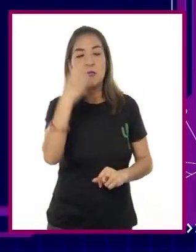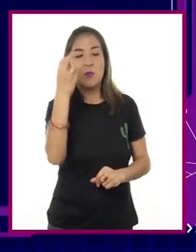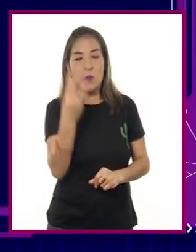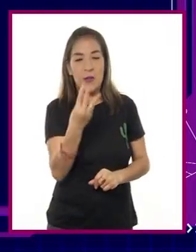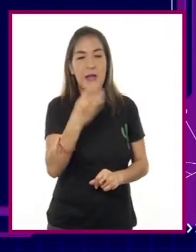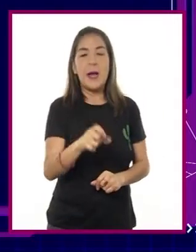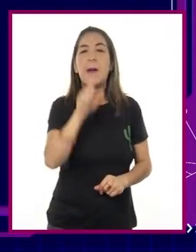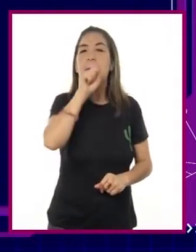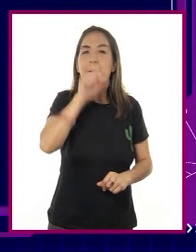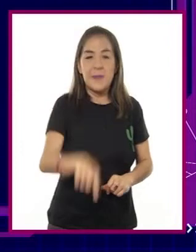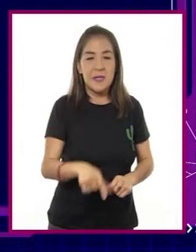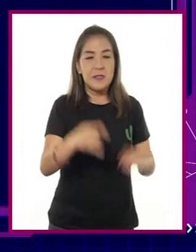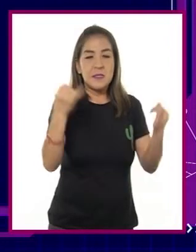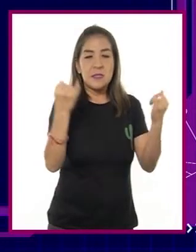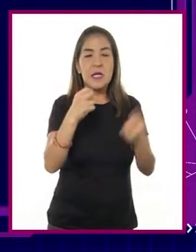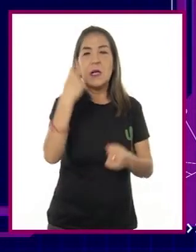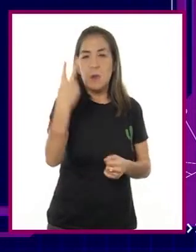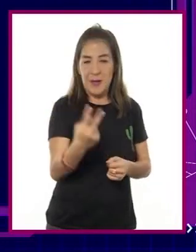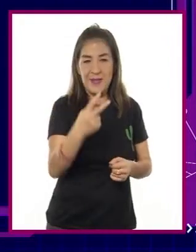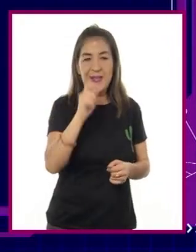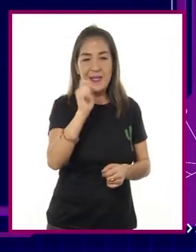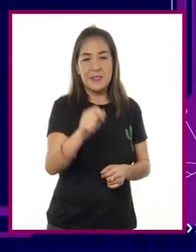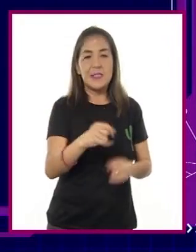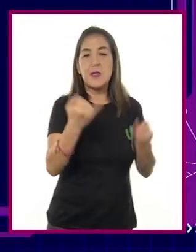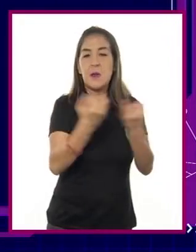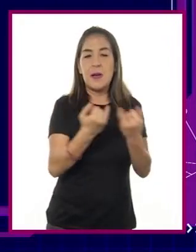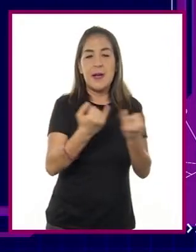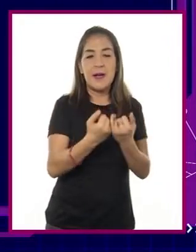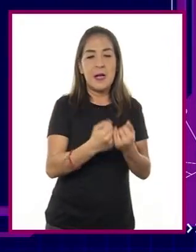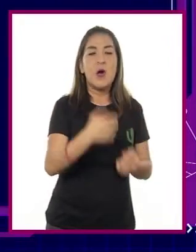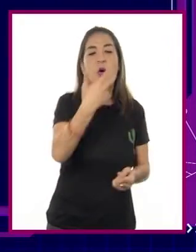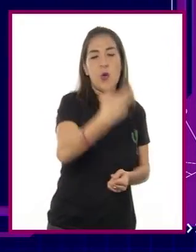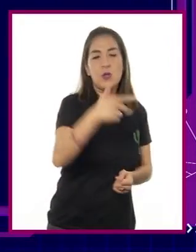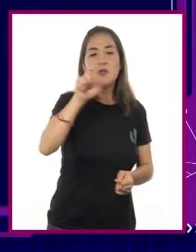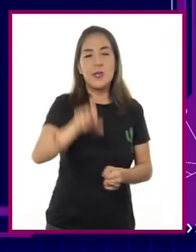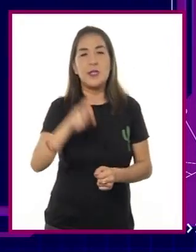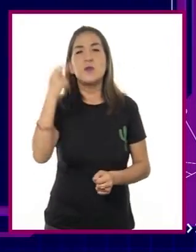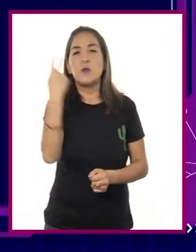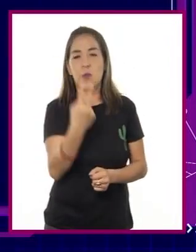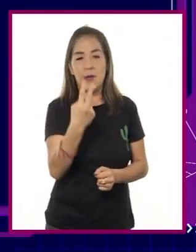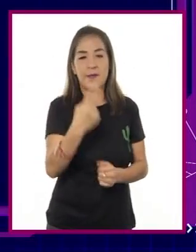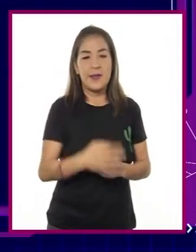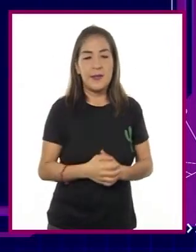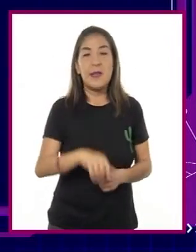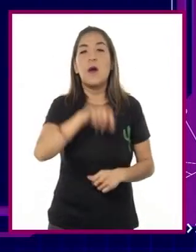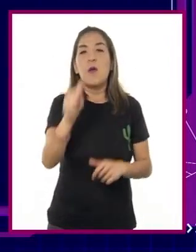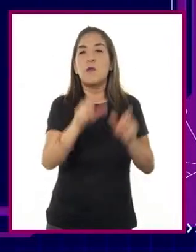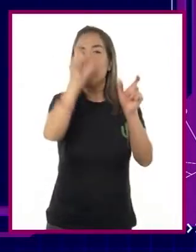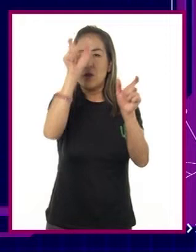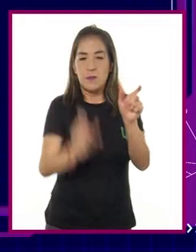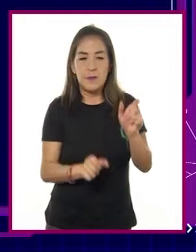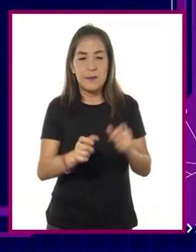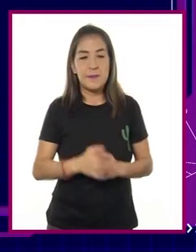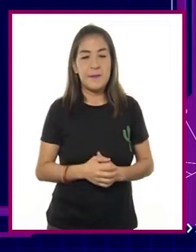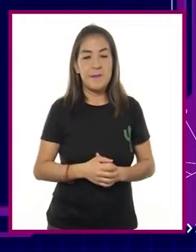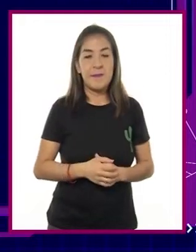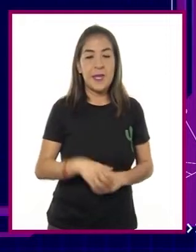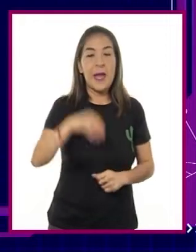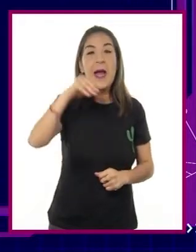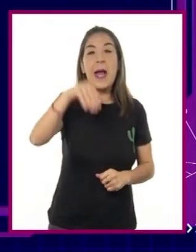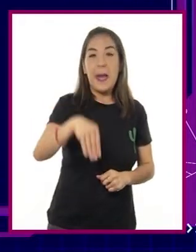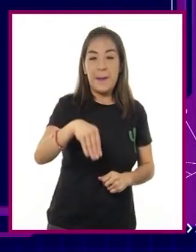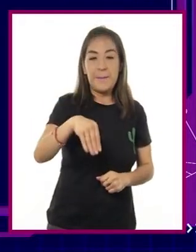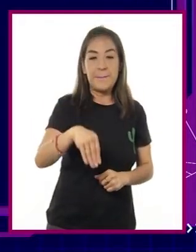el mismo exponente y la misma literal, 8x cuadrada. En la siguiente columna tenemos el término m y